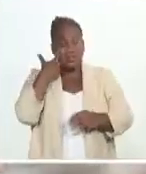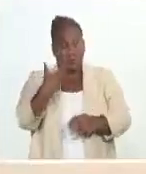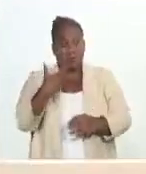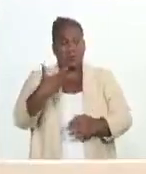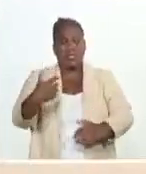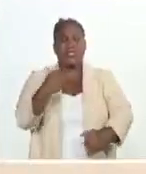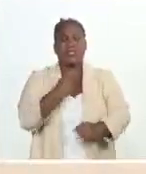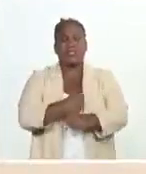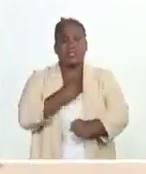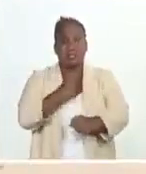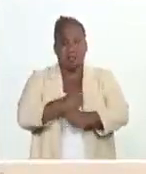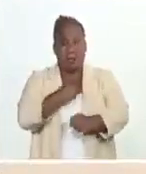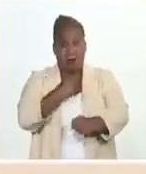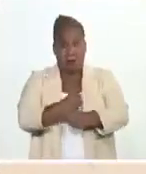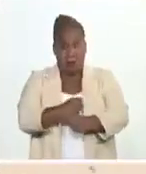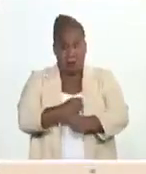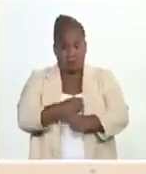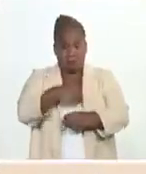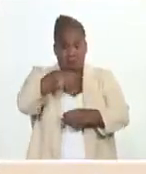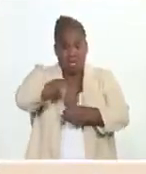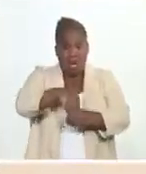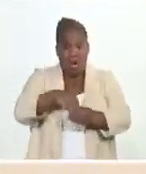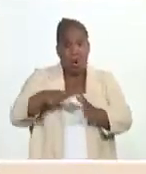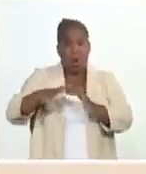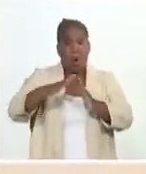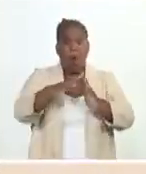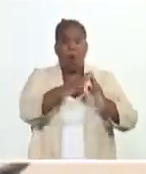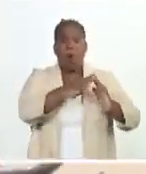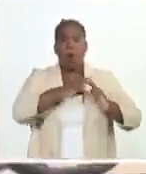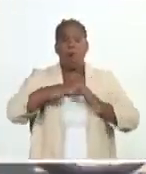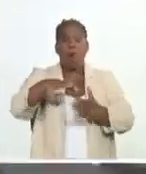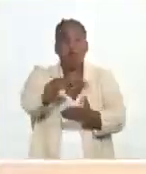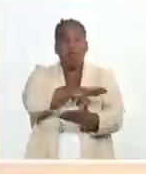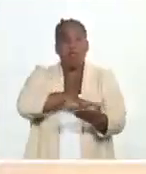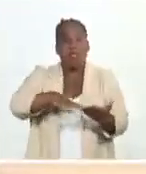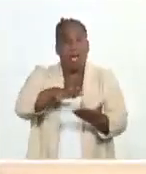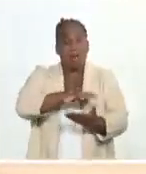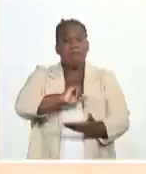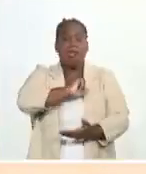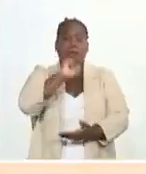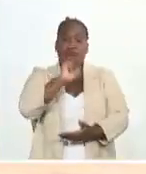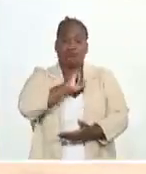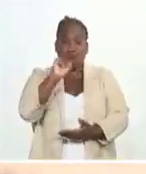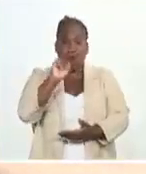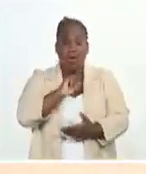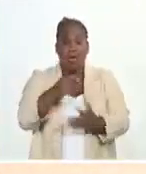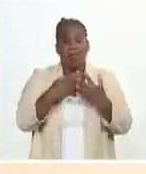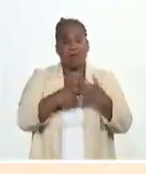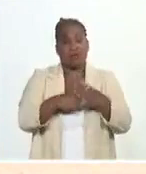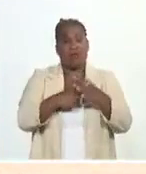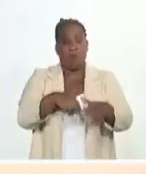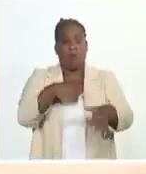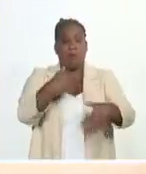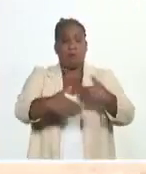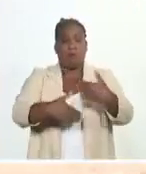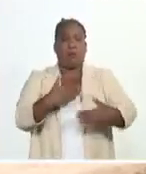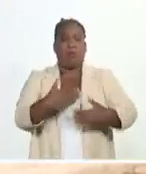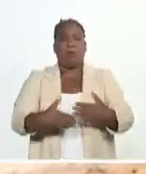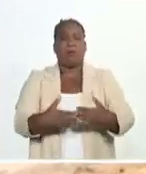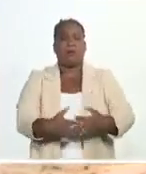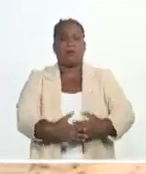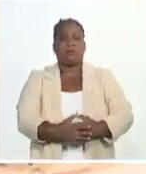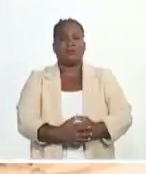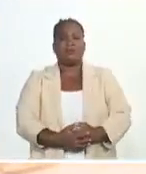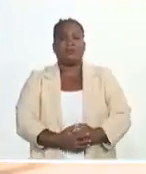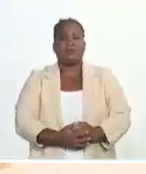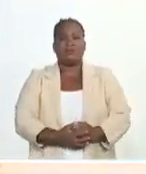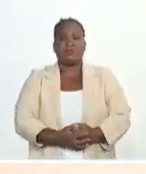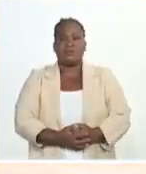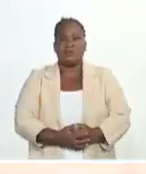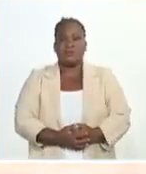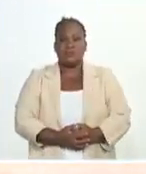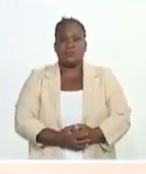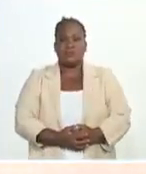de los factores de la comunidad para ganar esta batalla. En Camagüey, Luis Naranjo, Sistema Informativo de la Televisión Cubana.